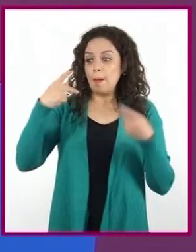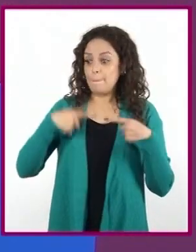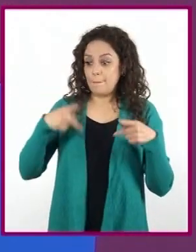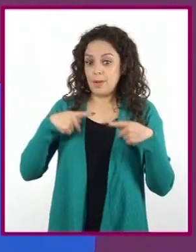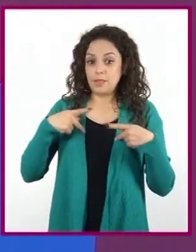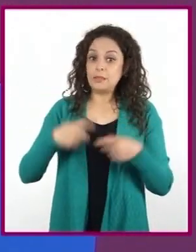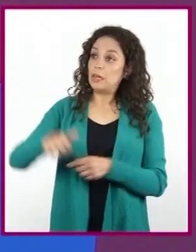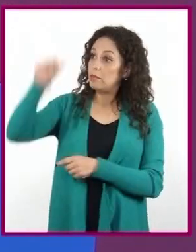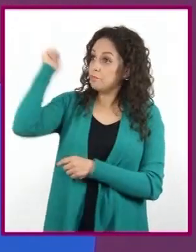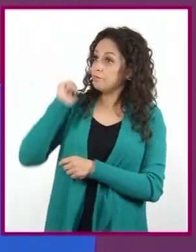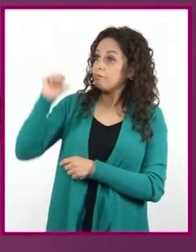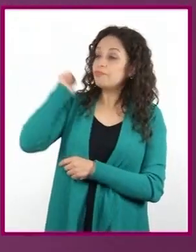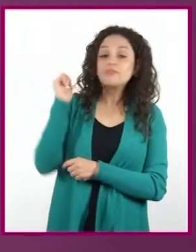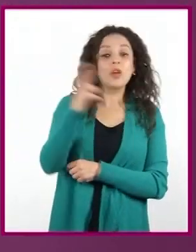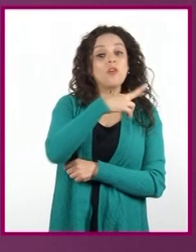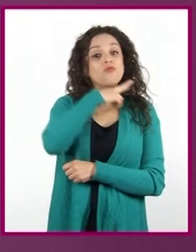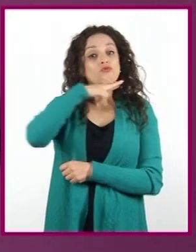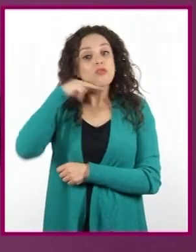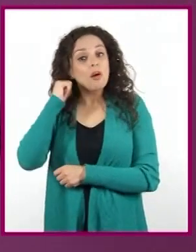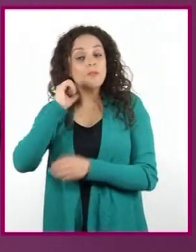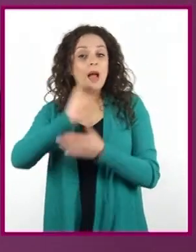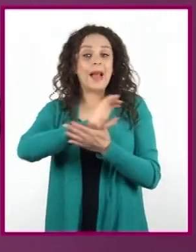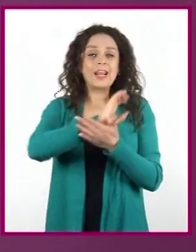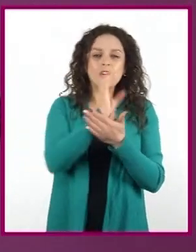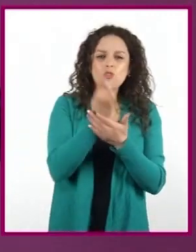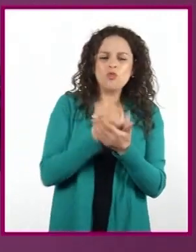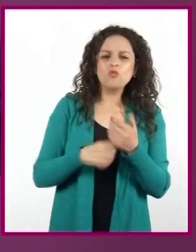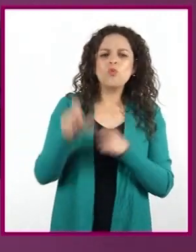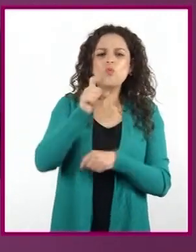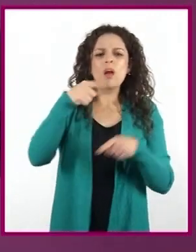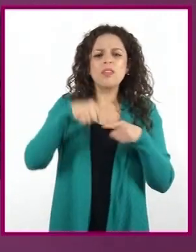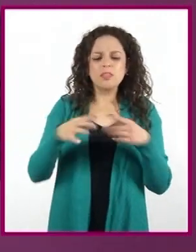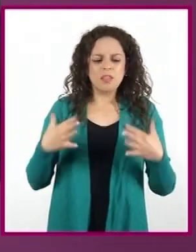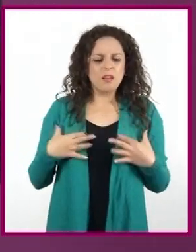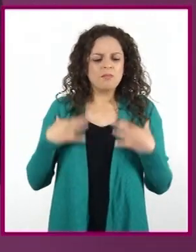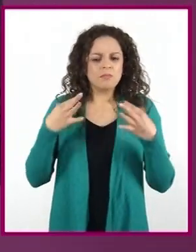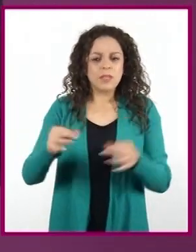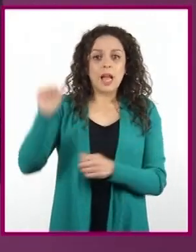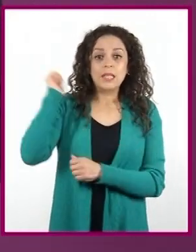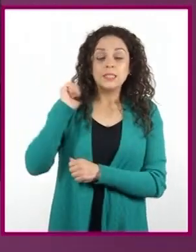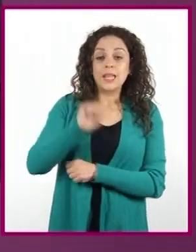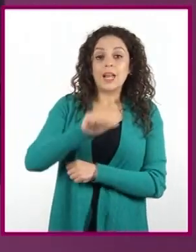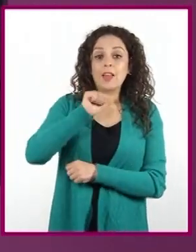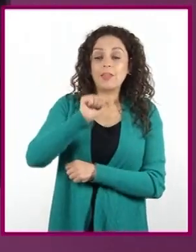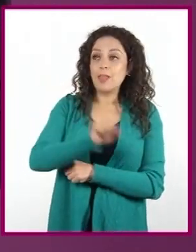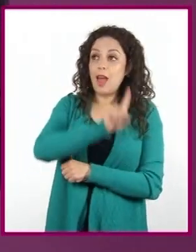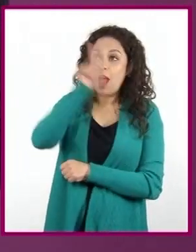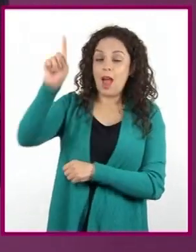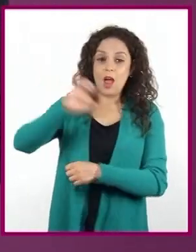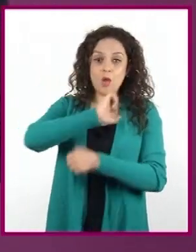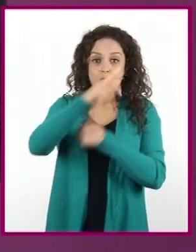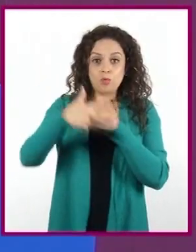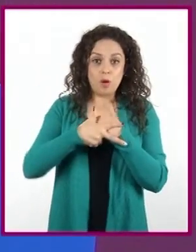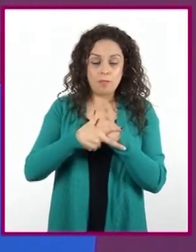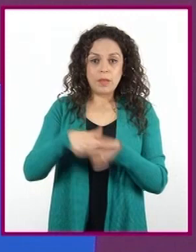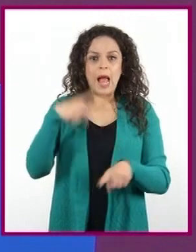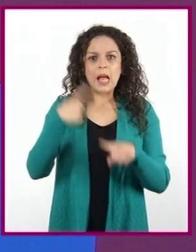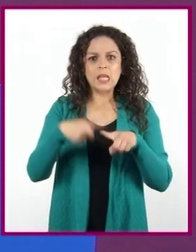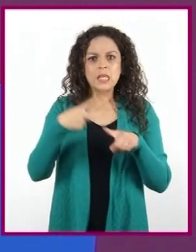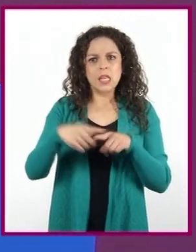antigua Roma, el contrato como tal surgió en el siglo XVI en Europa. Fue creado por los